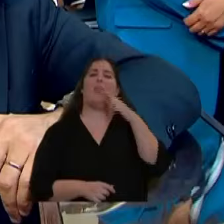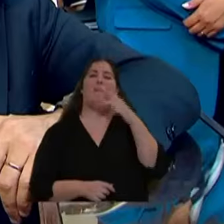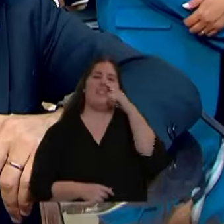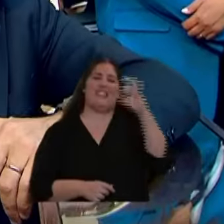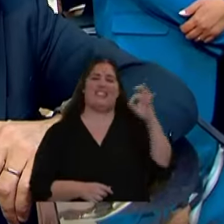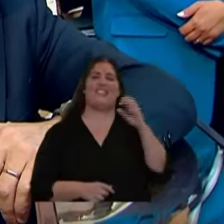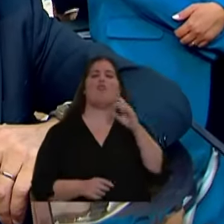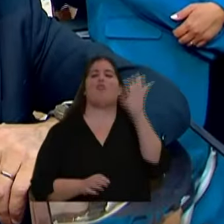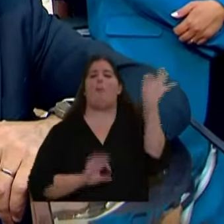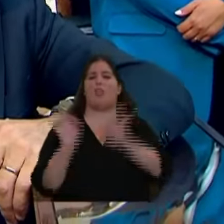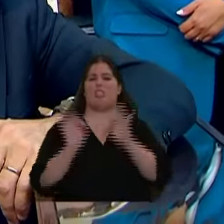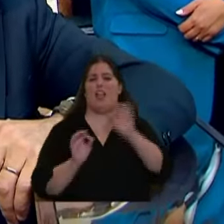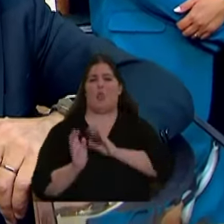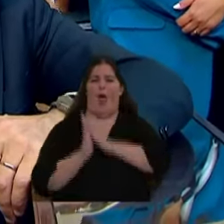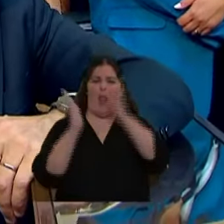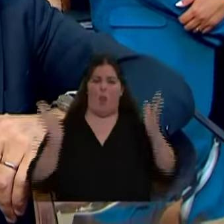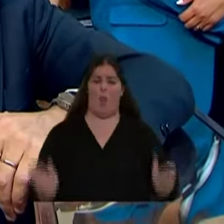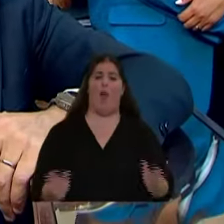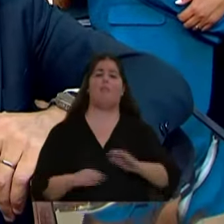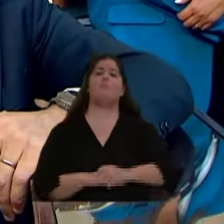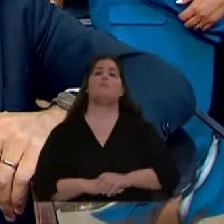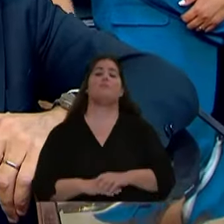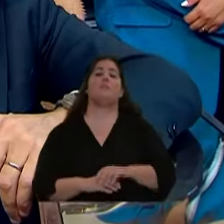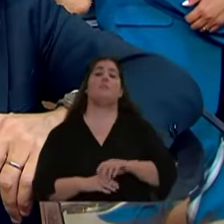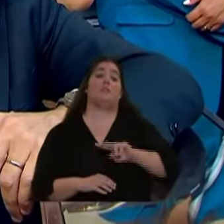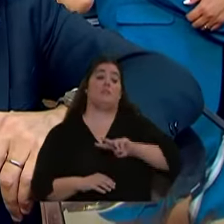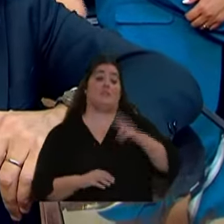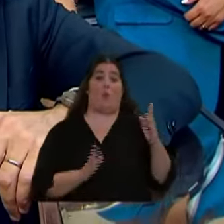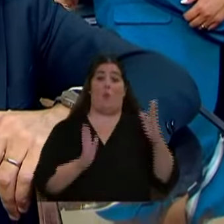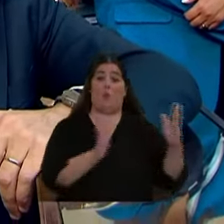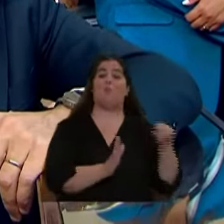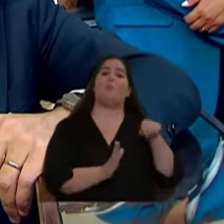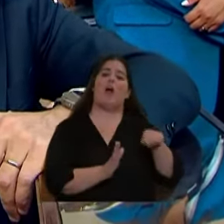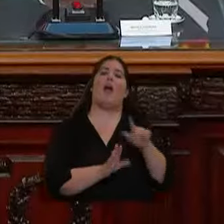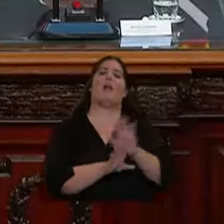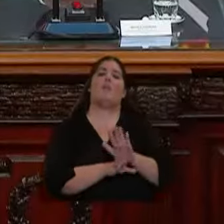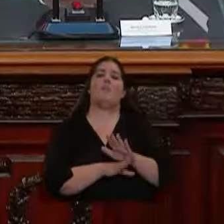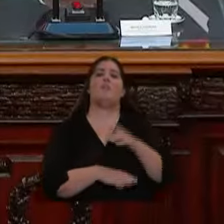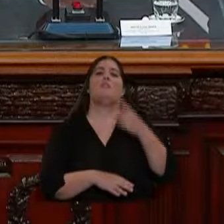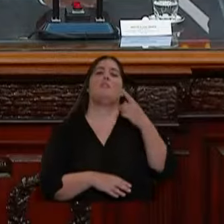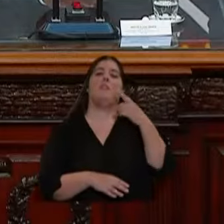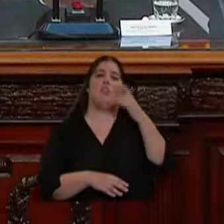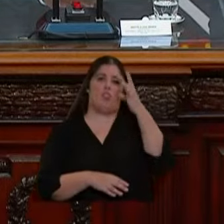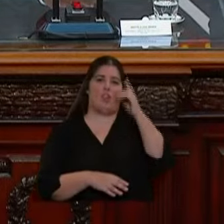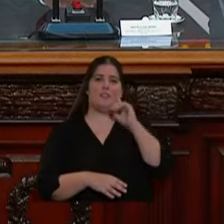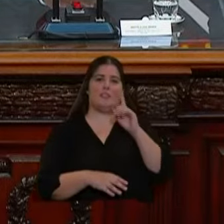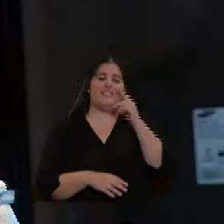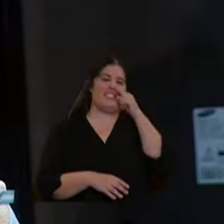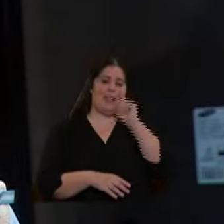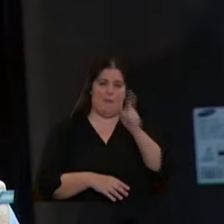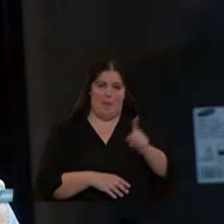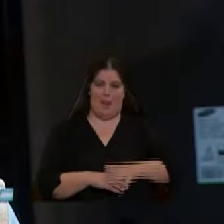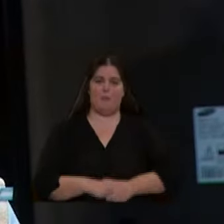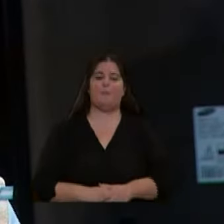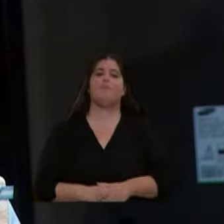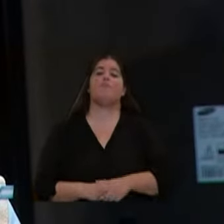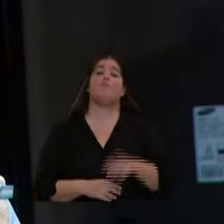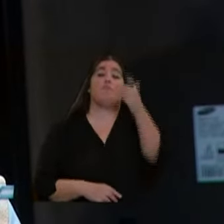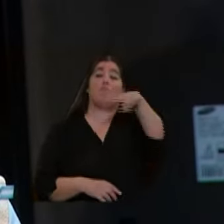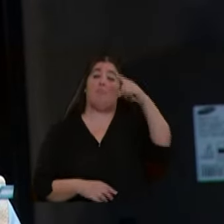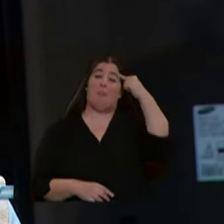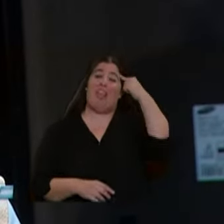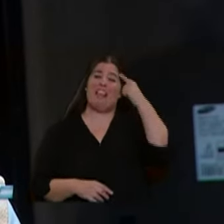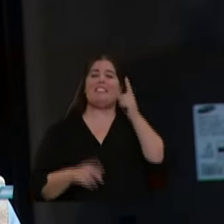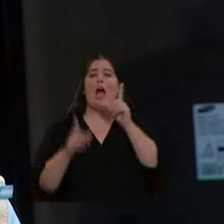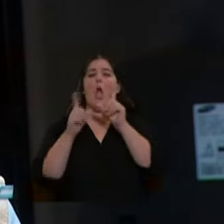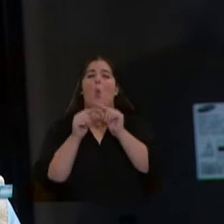anual. Durante la segunda se aceleró al 7.500% anual, mientras que, para aquellos que consideran que estos